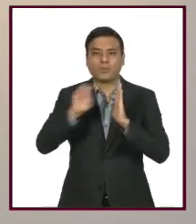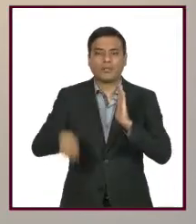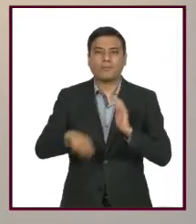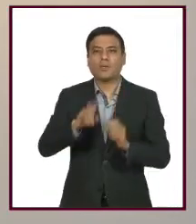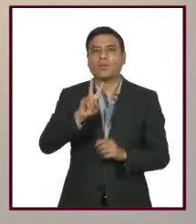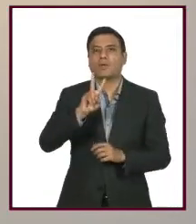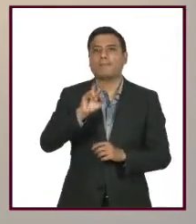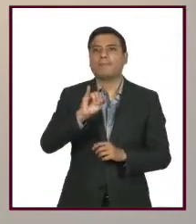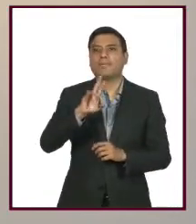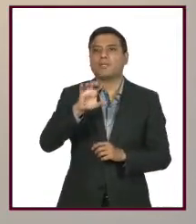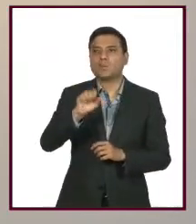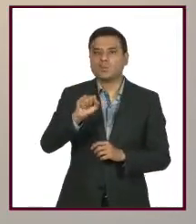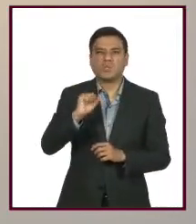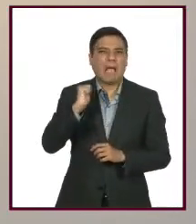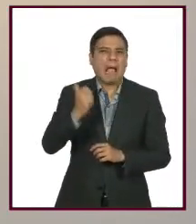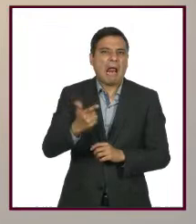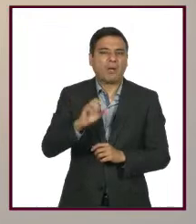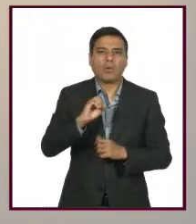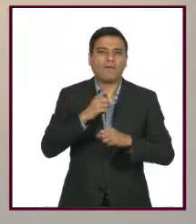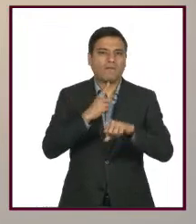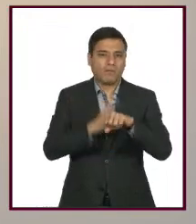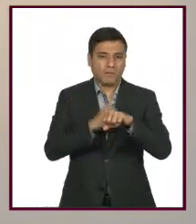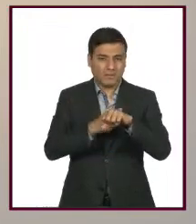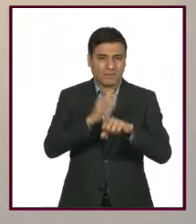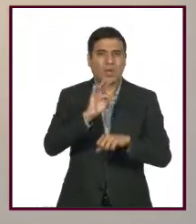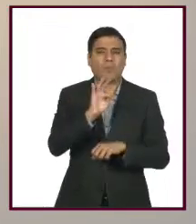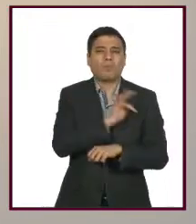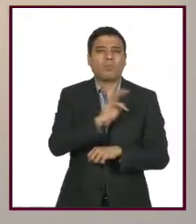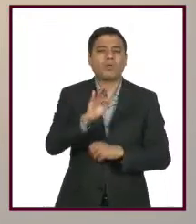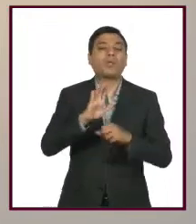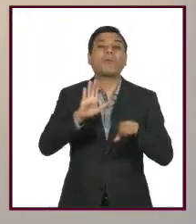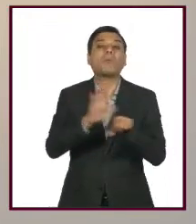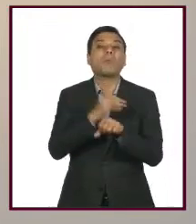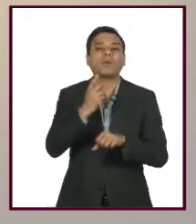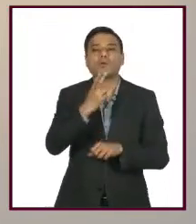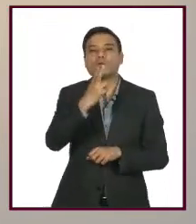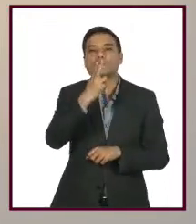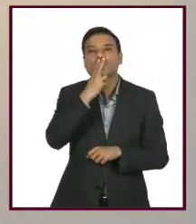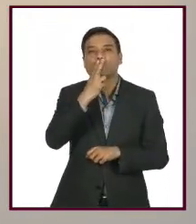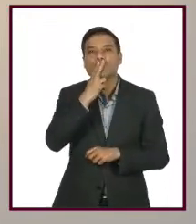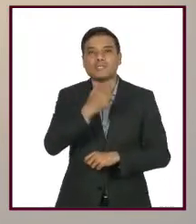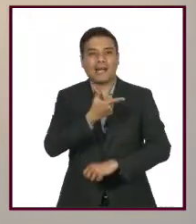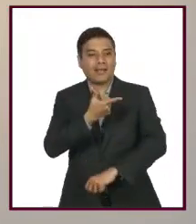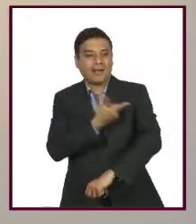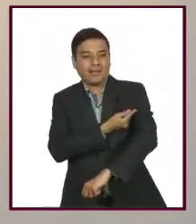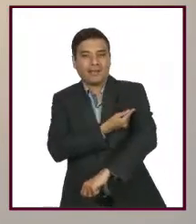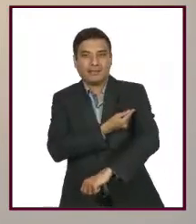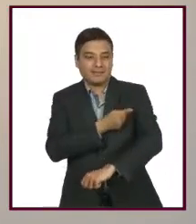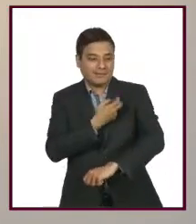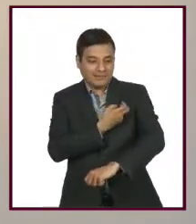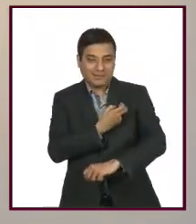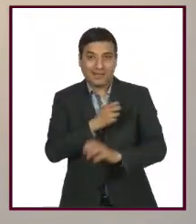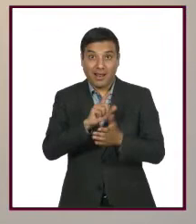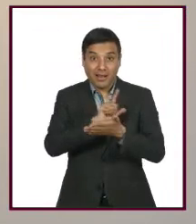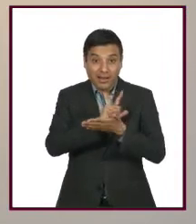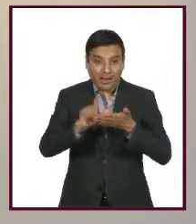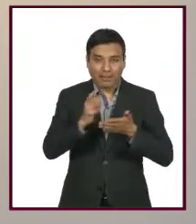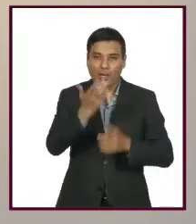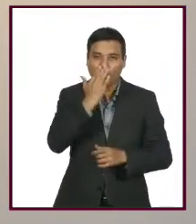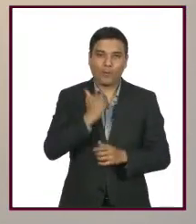virus y cualquier otra enfermedad por el uso de jeringas que a lo mejor no están en las adecuadas